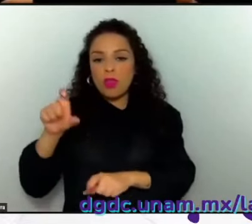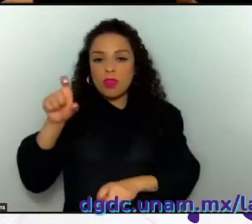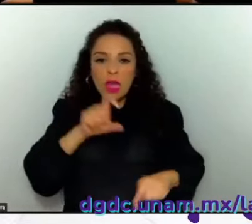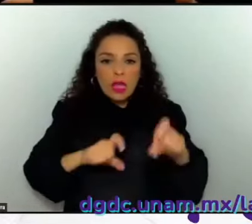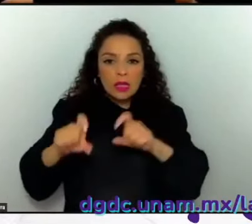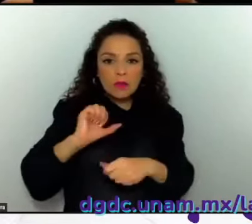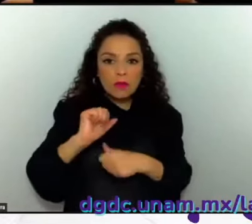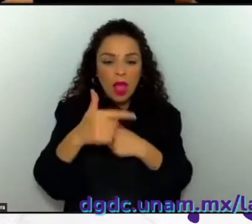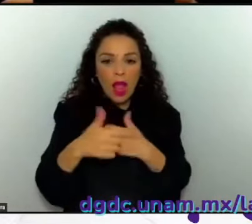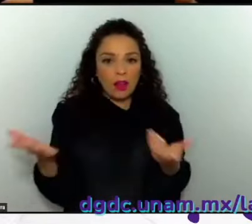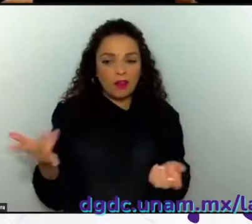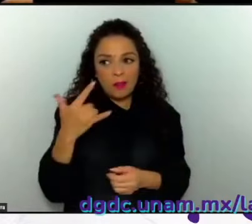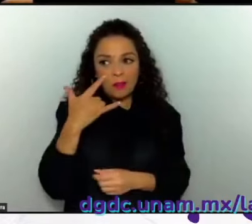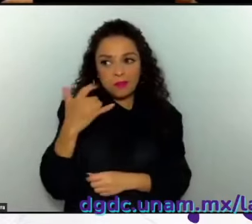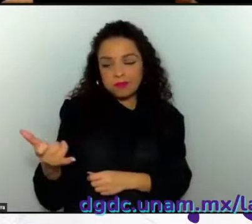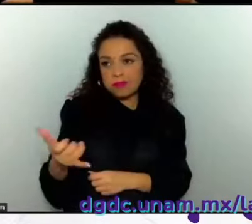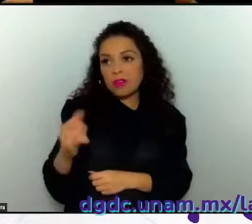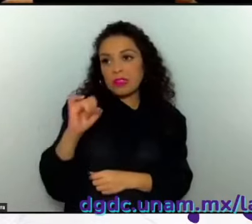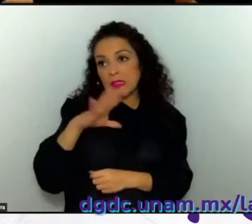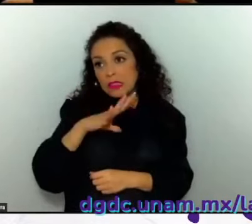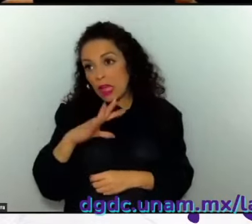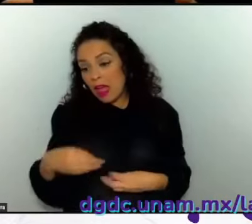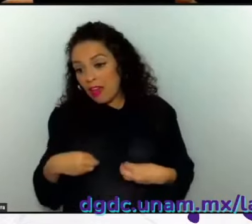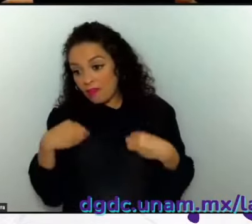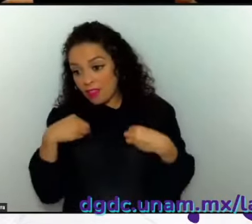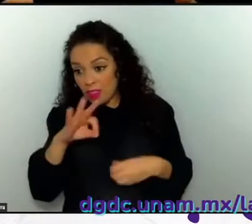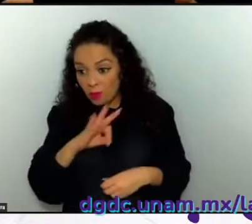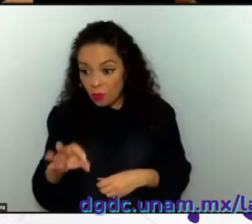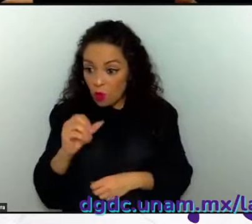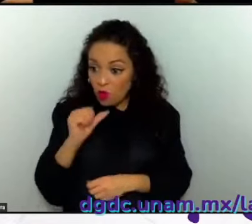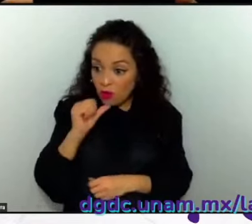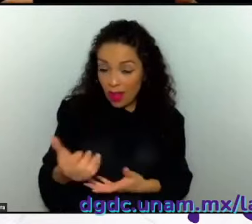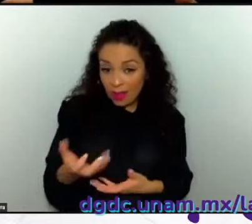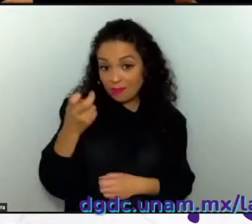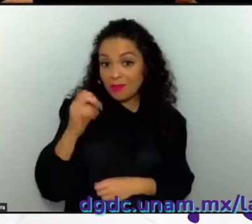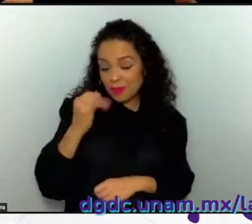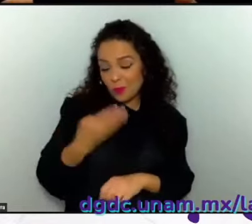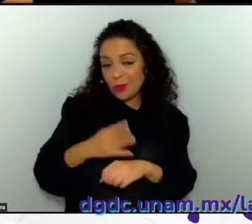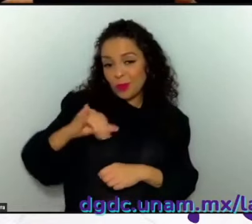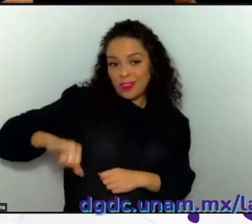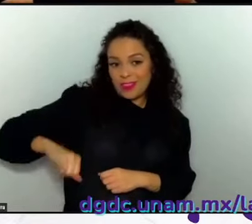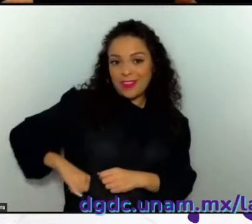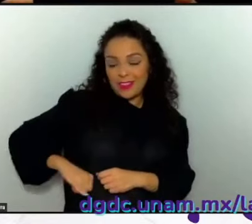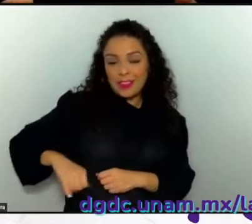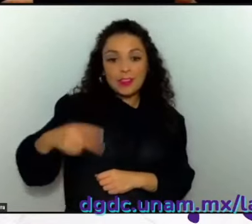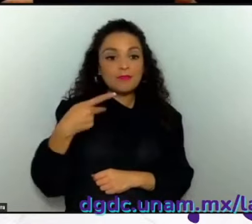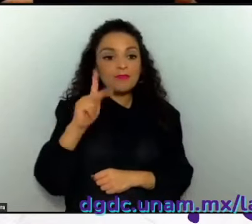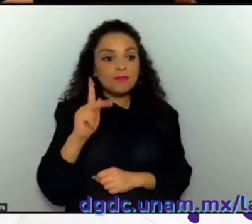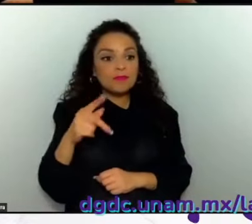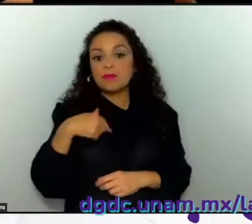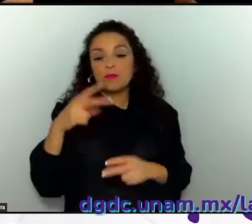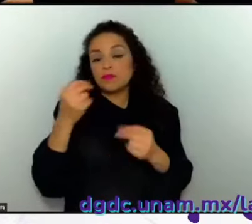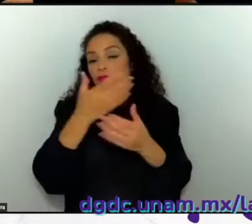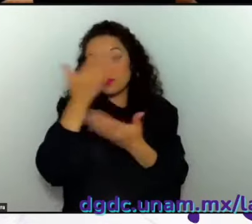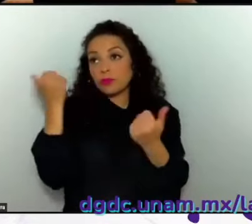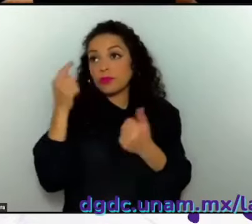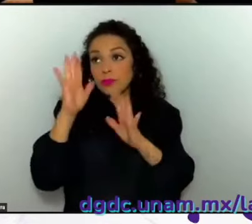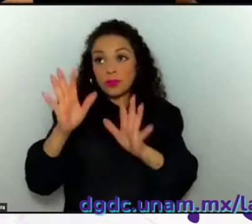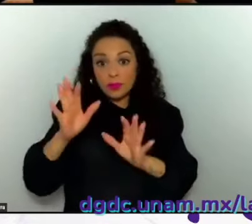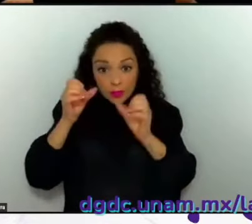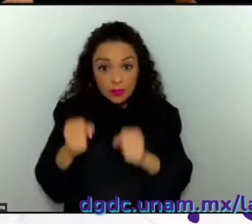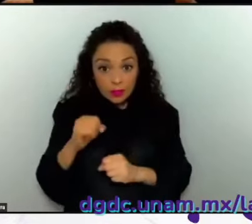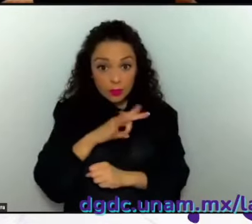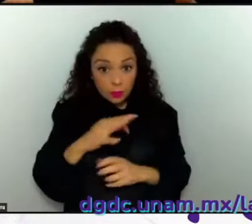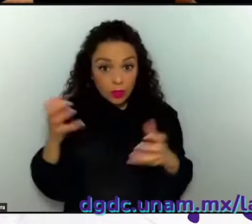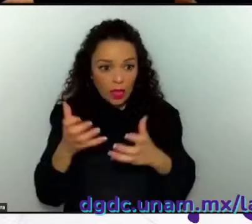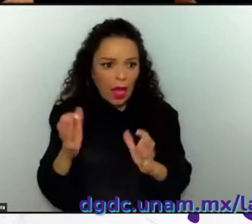pueden explicar sin presencia de vida. Eso sería bien interesante. No me queda muy claro si el James Webb lo puede hacer, posiblemente sí, pero la verdad